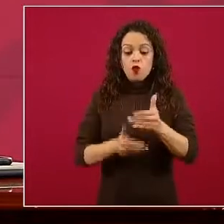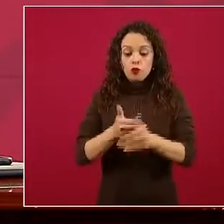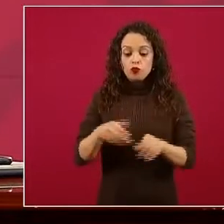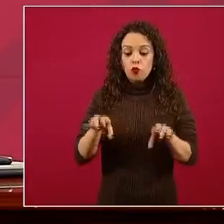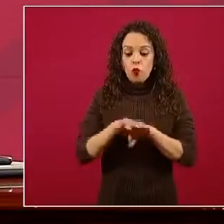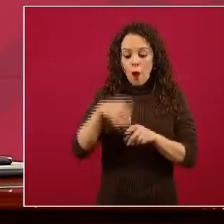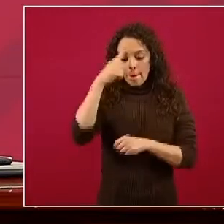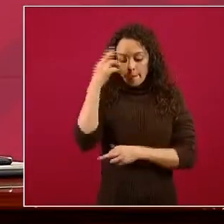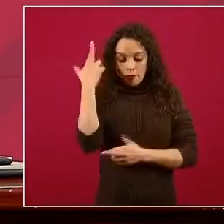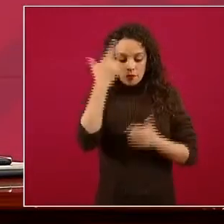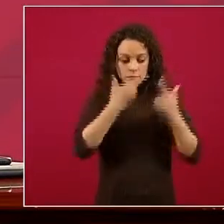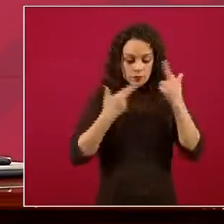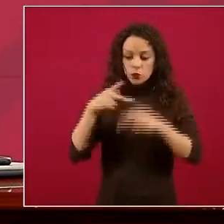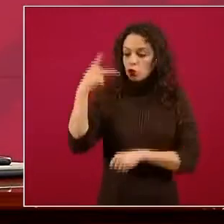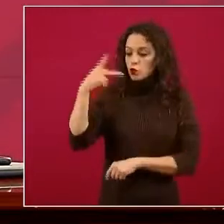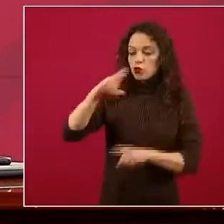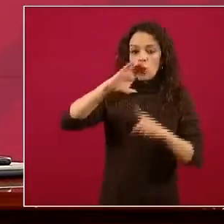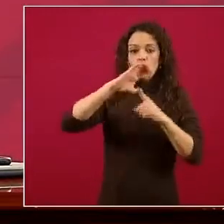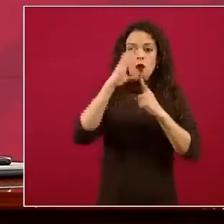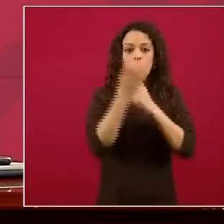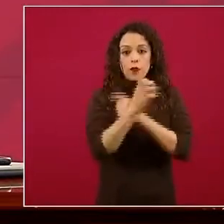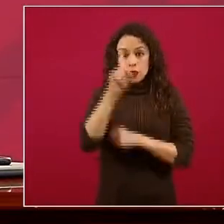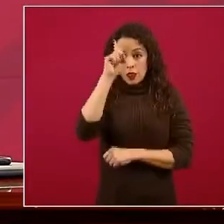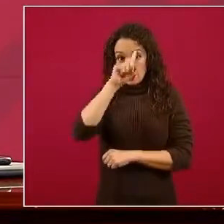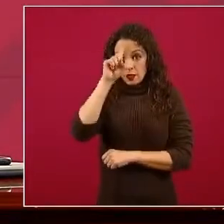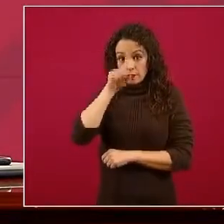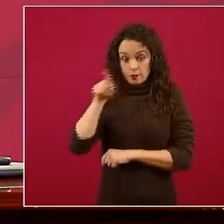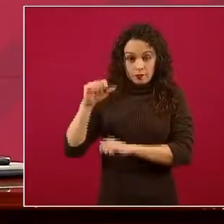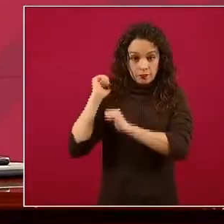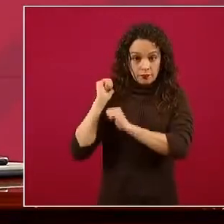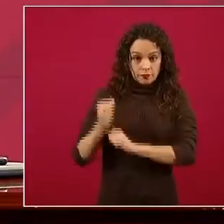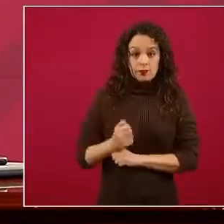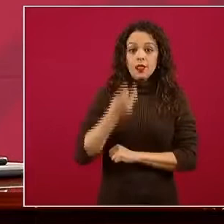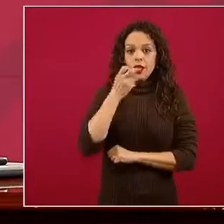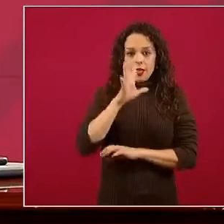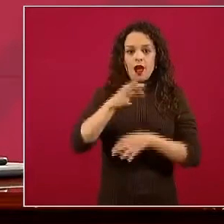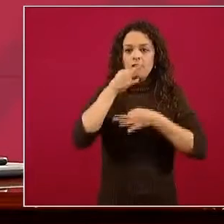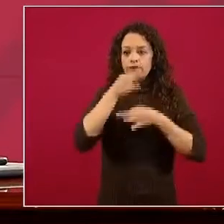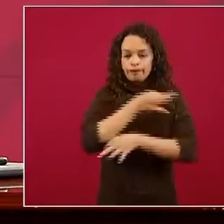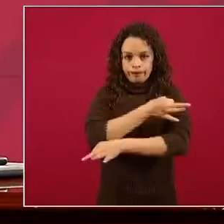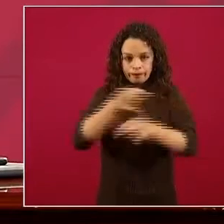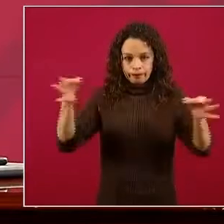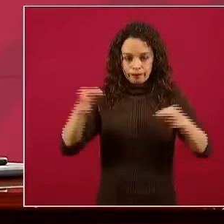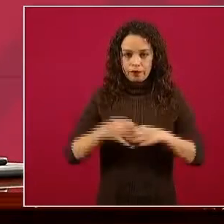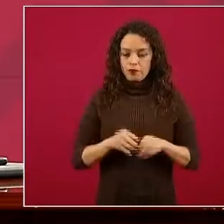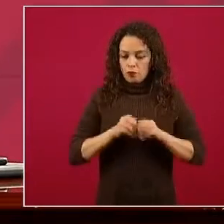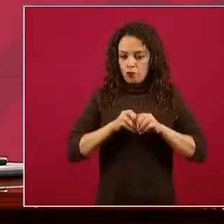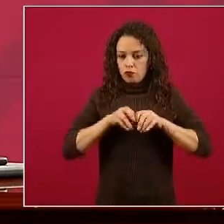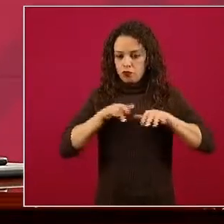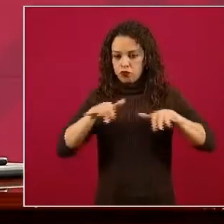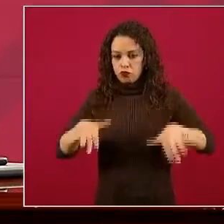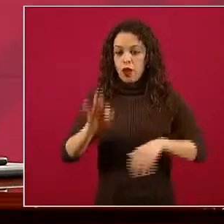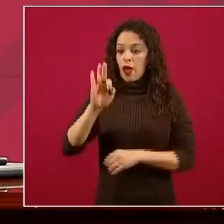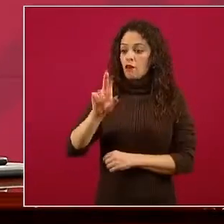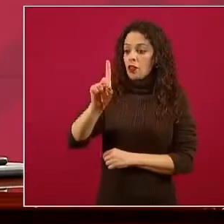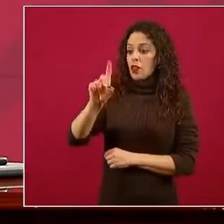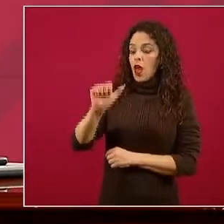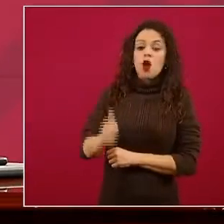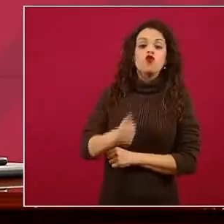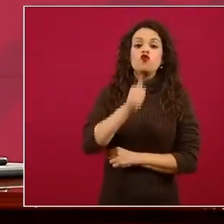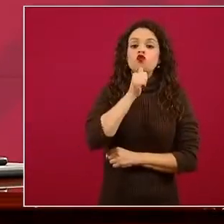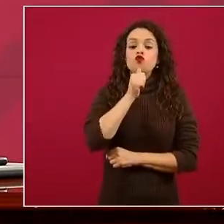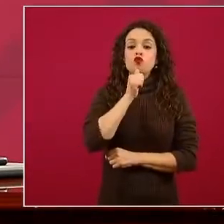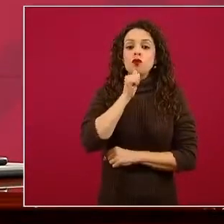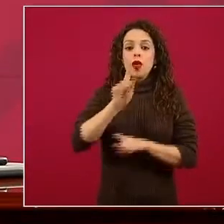deliberación por parte de su comité asesor, y es lo que se presentó públicamente. FDA, hasta donde conocemos, todavía no ha